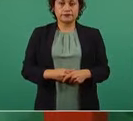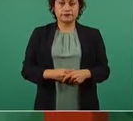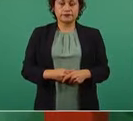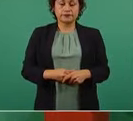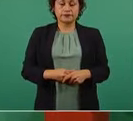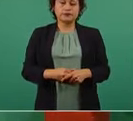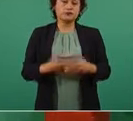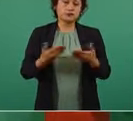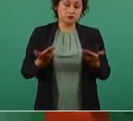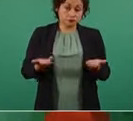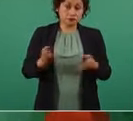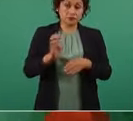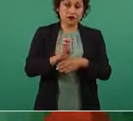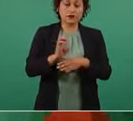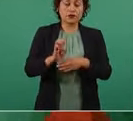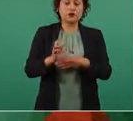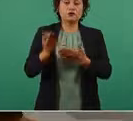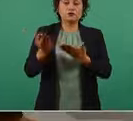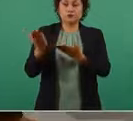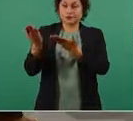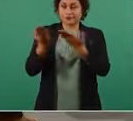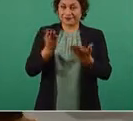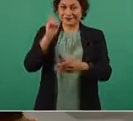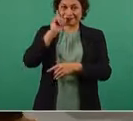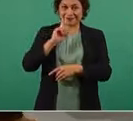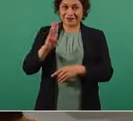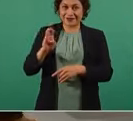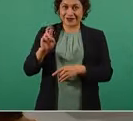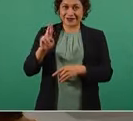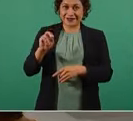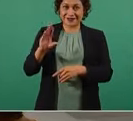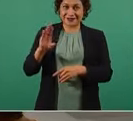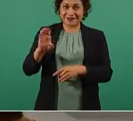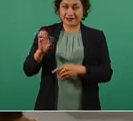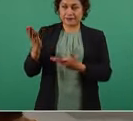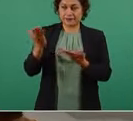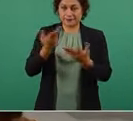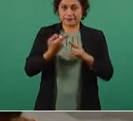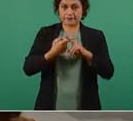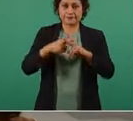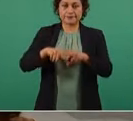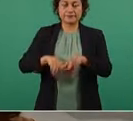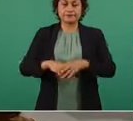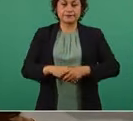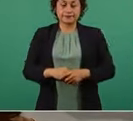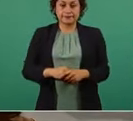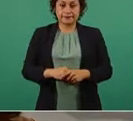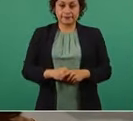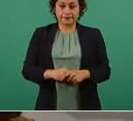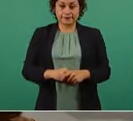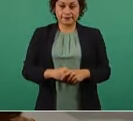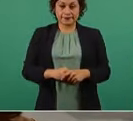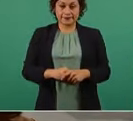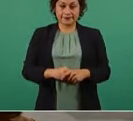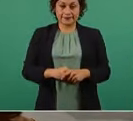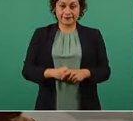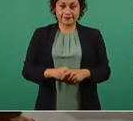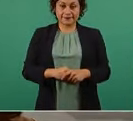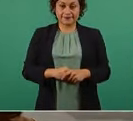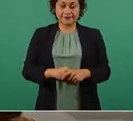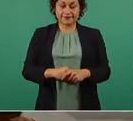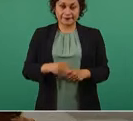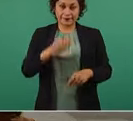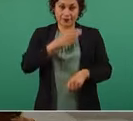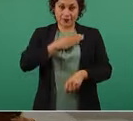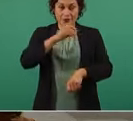Vamos entonces con Berenice, comenzamos. Gracias, presidente. Con su permiso. Muy